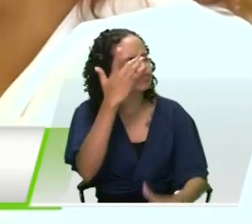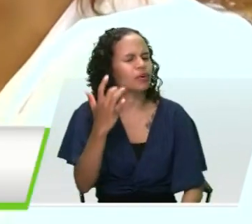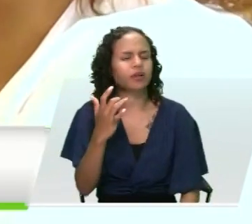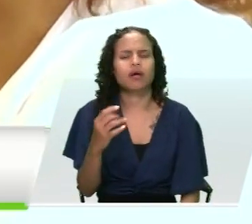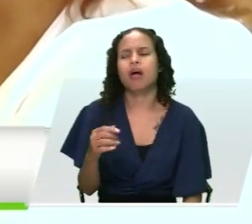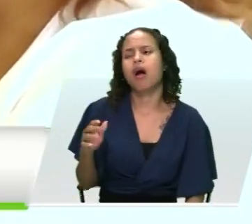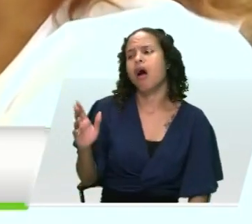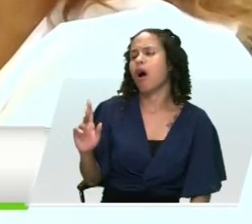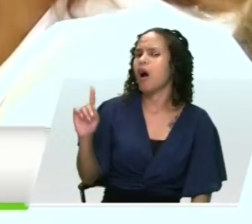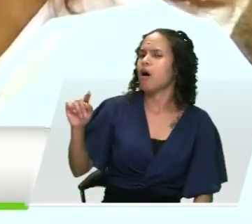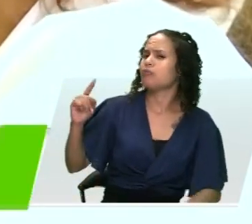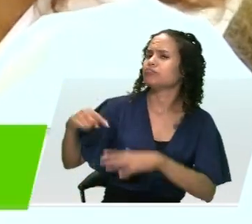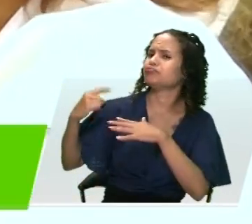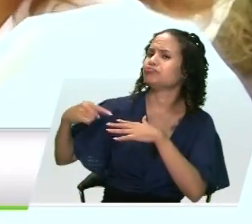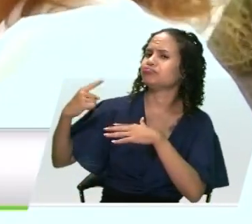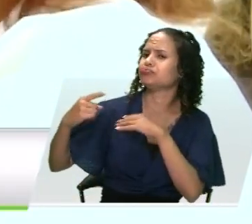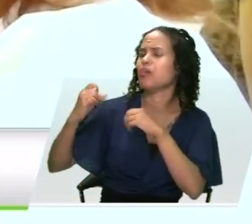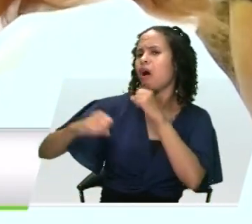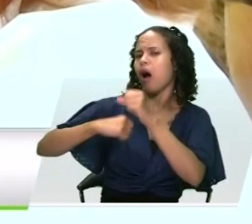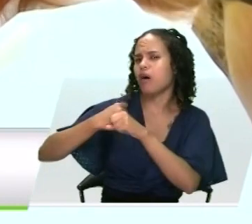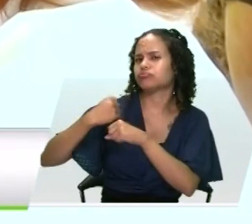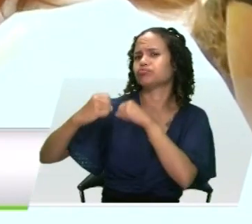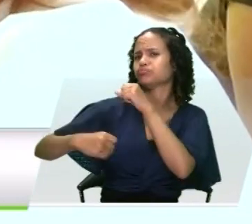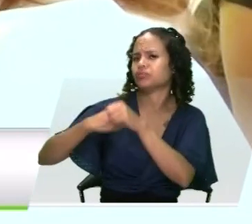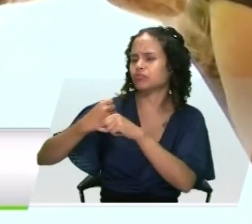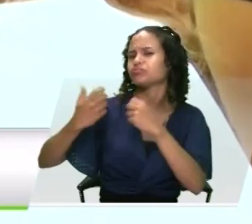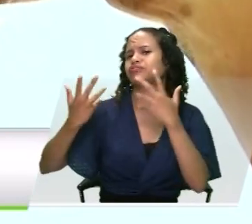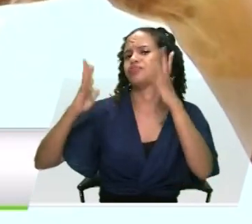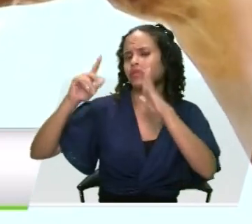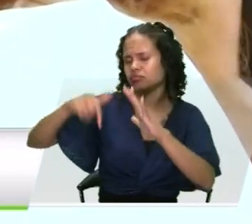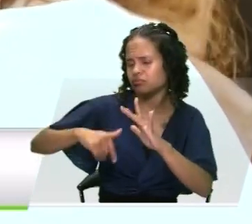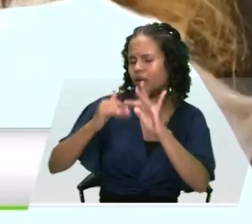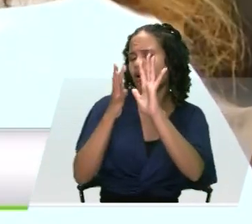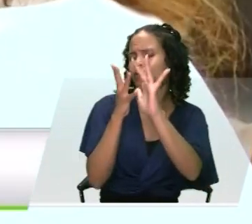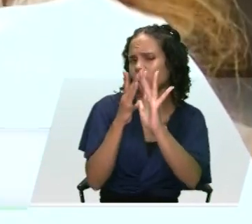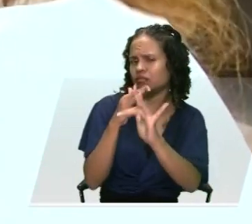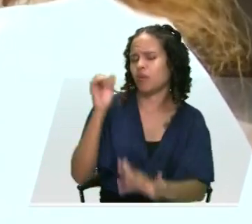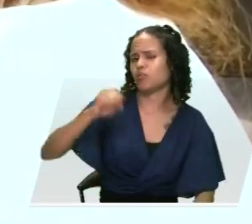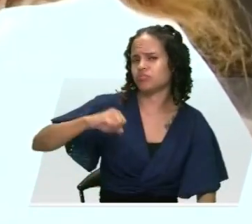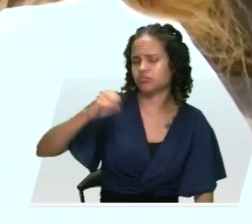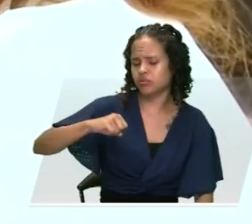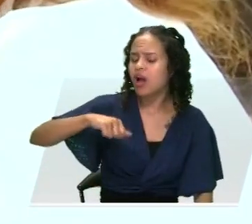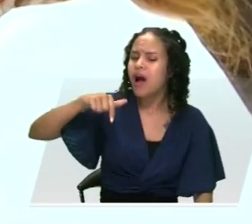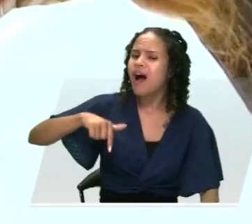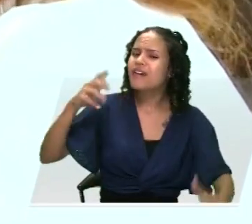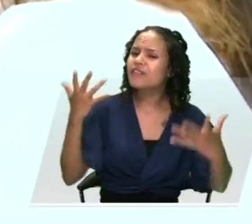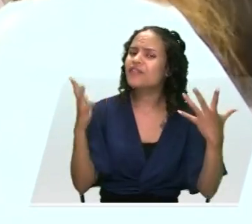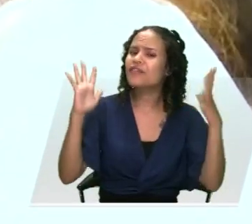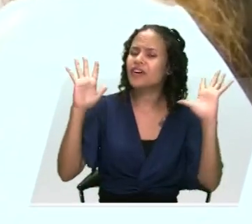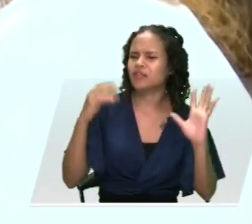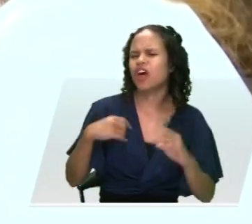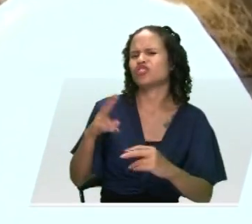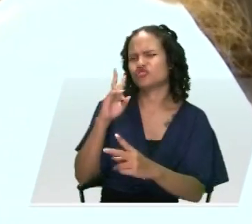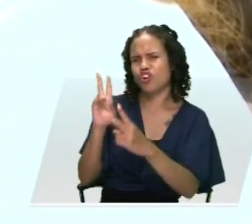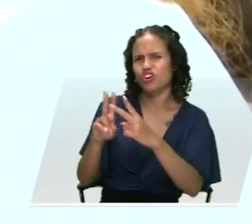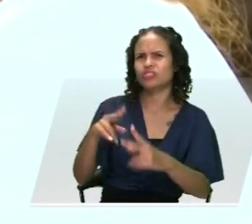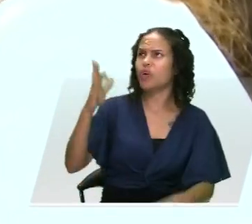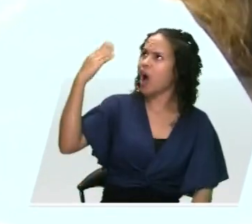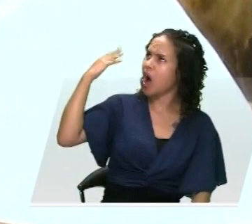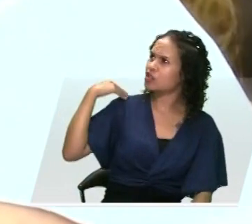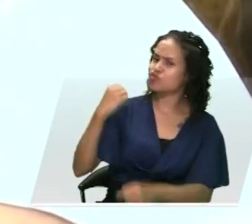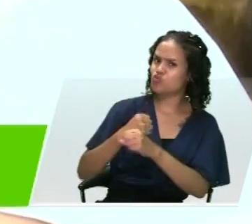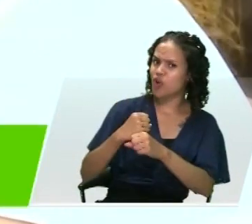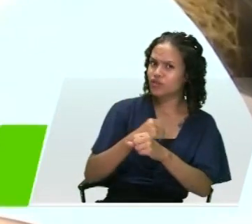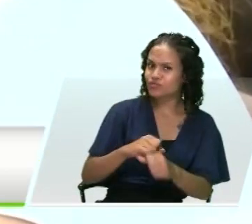que hace muchos años se viene celebrando acá en Itagüí. Inclusive estas fiestas las conozco desde que tenía la edad de 5